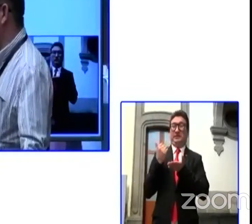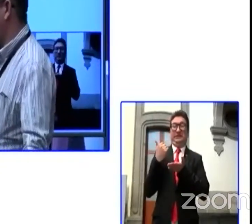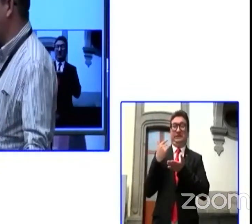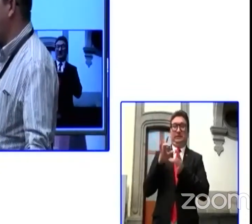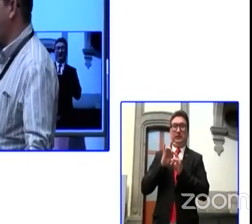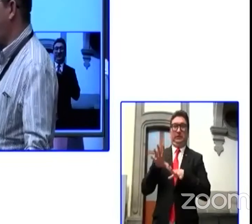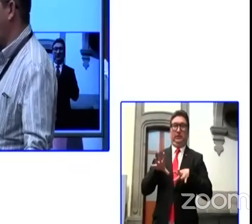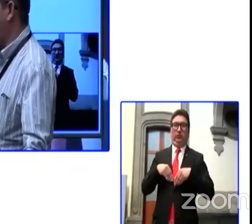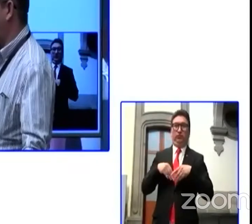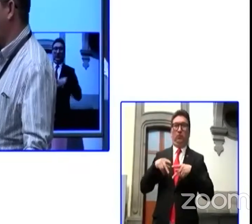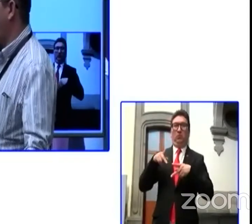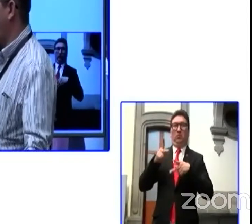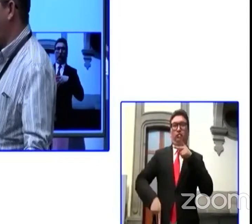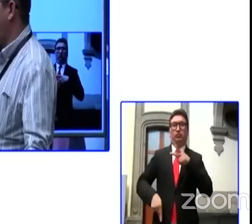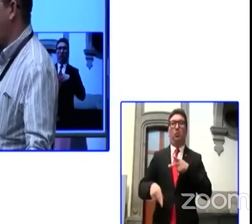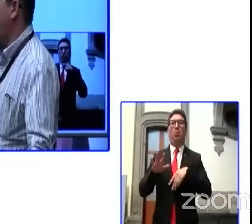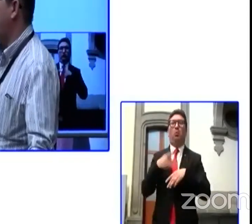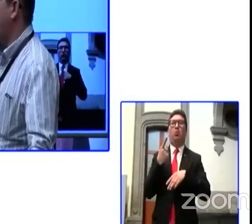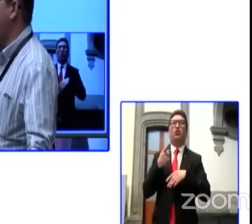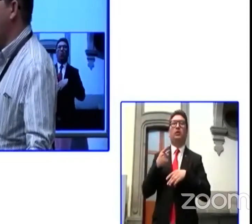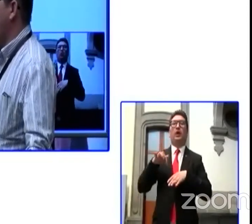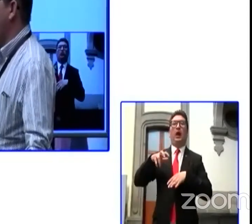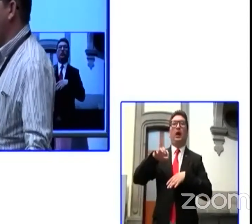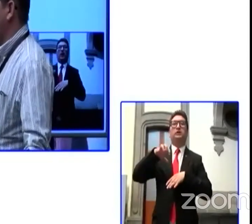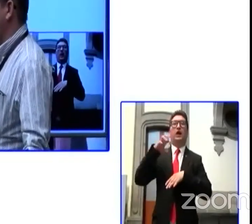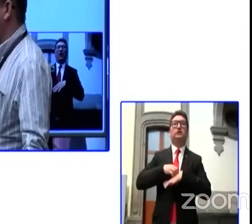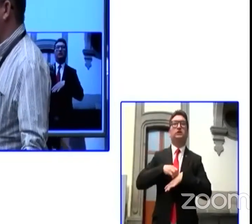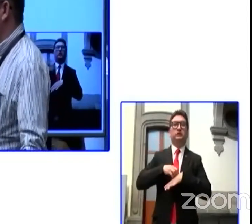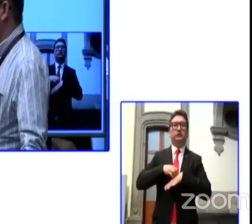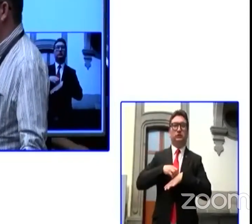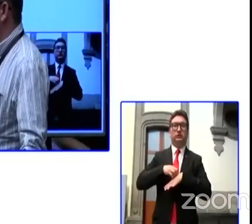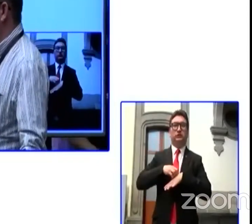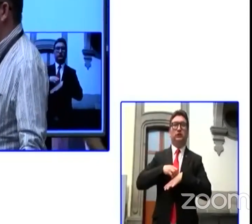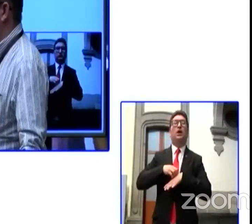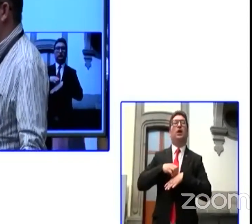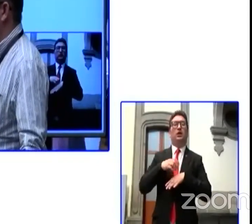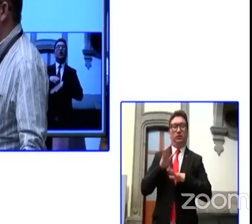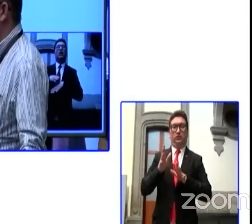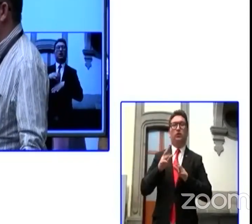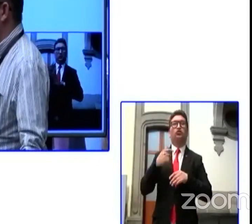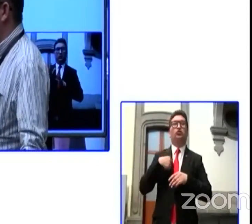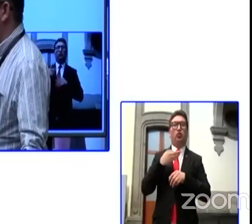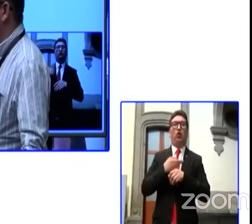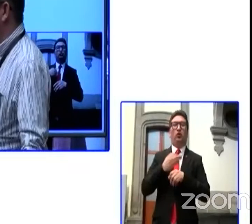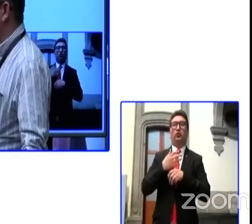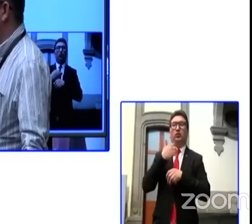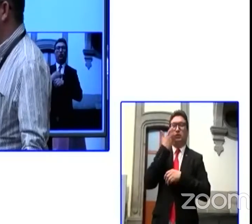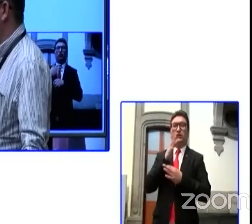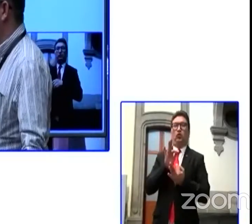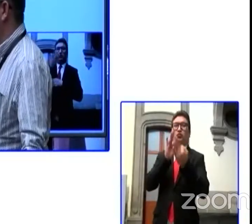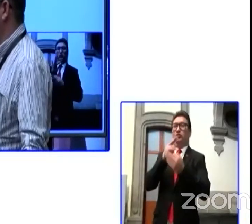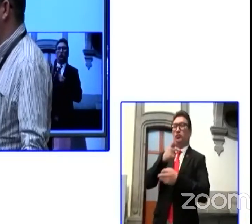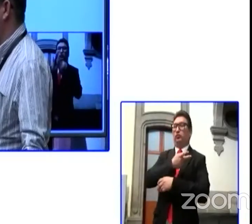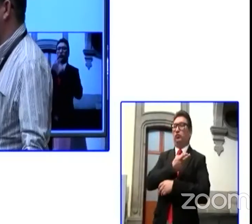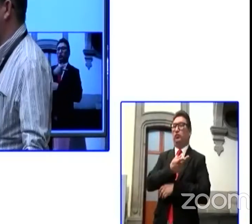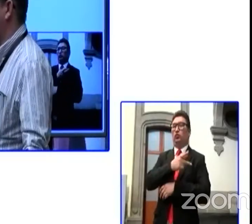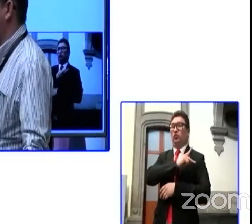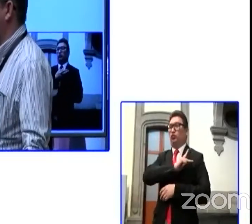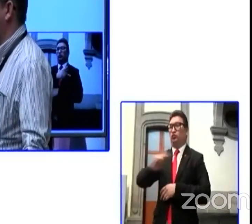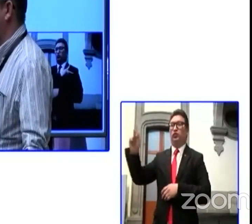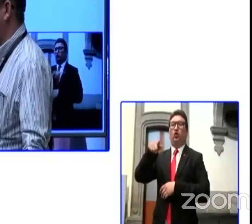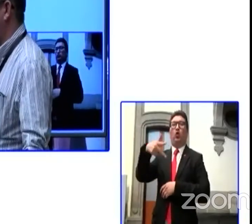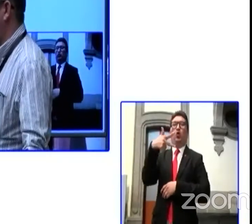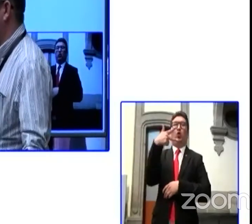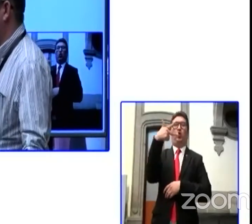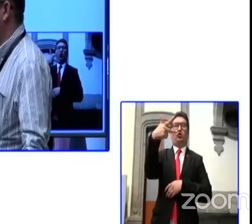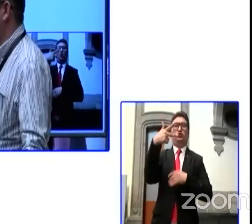una amputación por una mordedura de araña. Quiero hacerles un reto muy bonito a las 8 puntas de lanza que hay